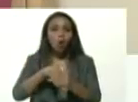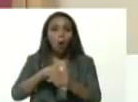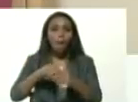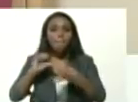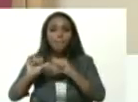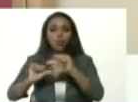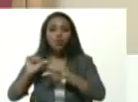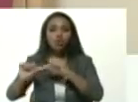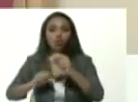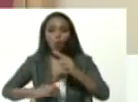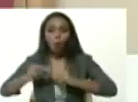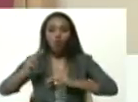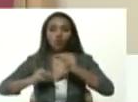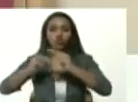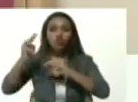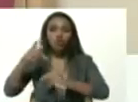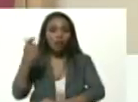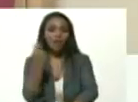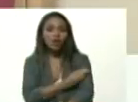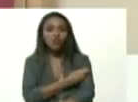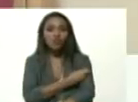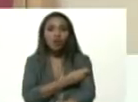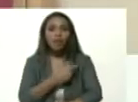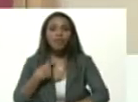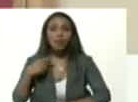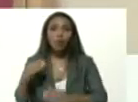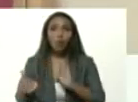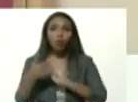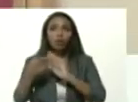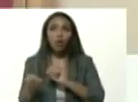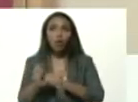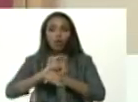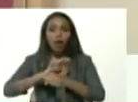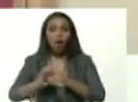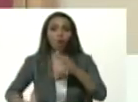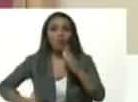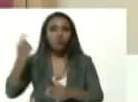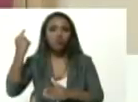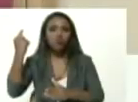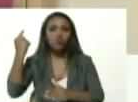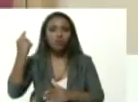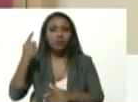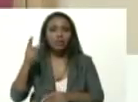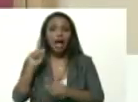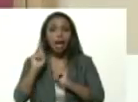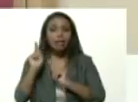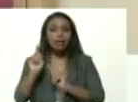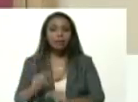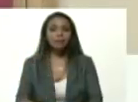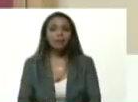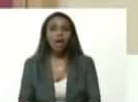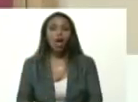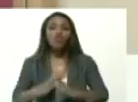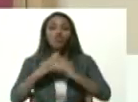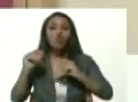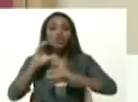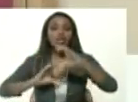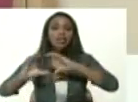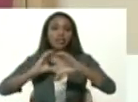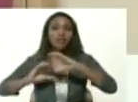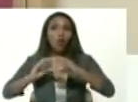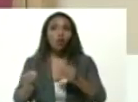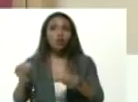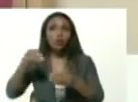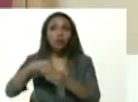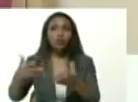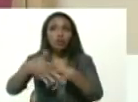proceso de construcción de la vacuna contra el coronavirus de una vez, desde allá. Todos nuestros científicos se integren a